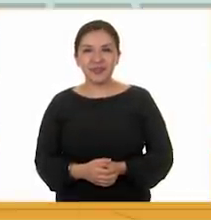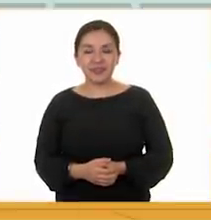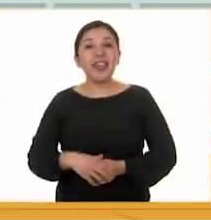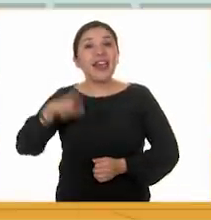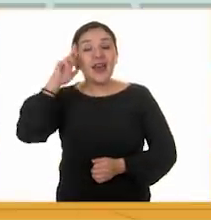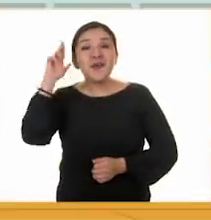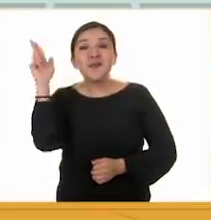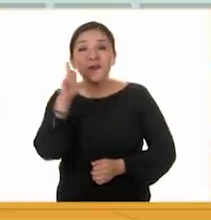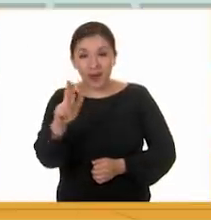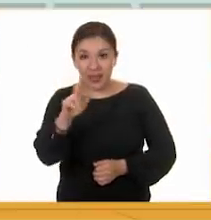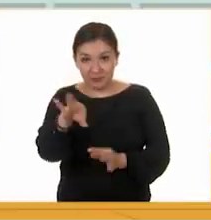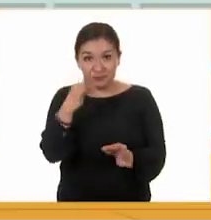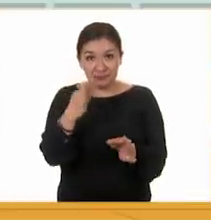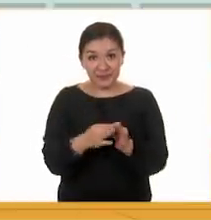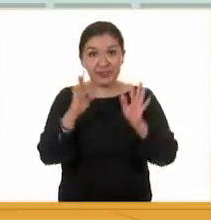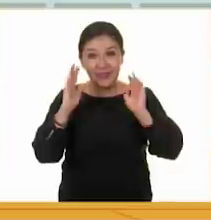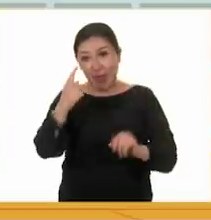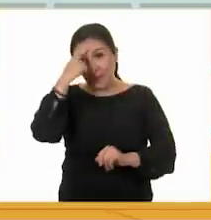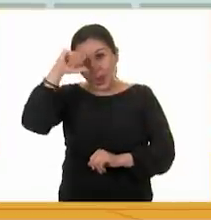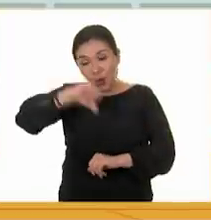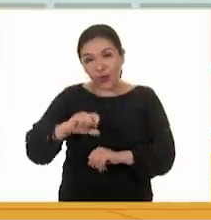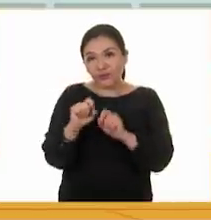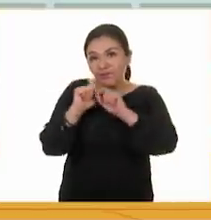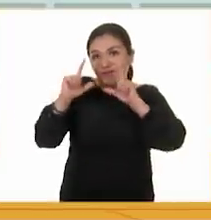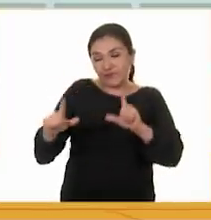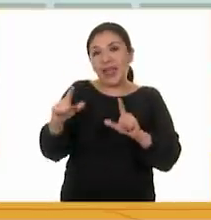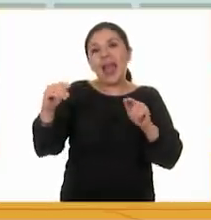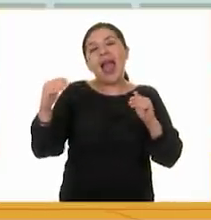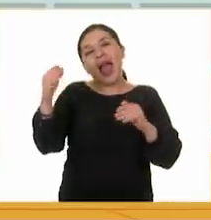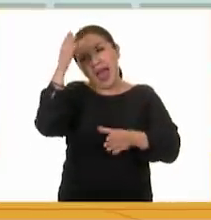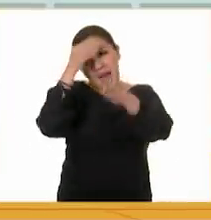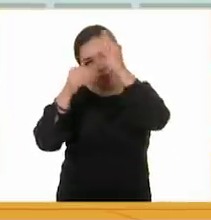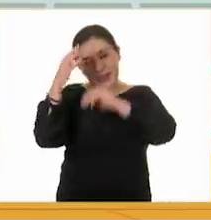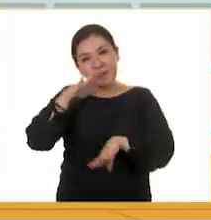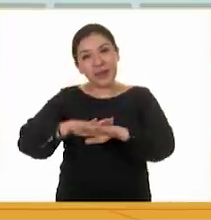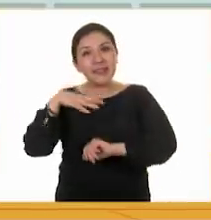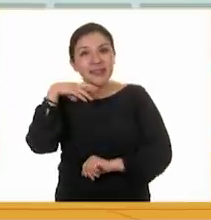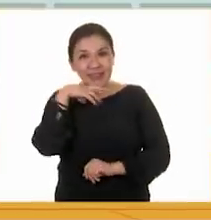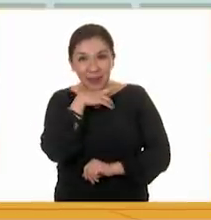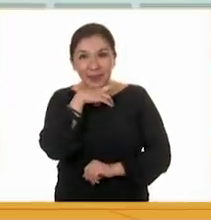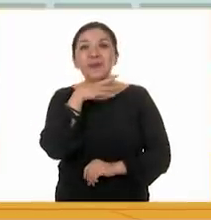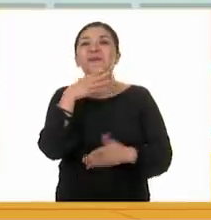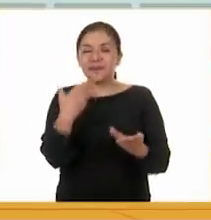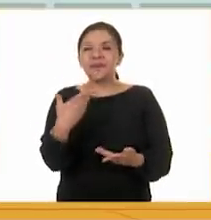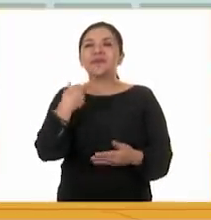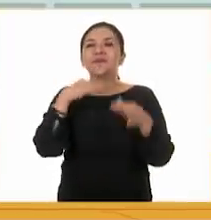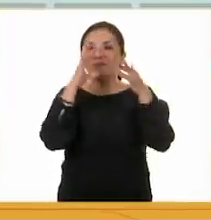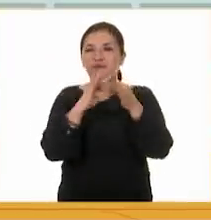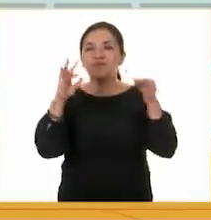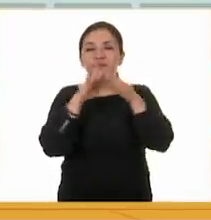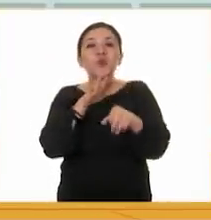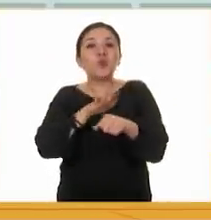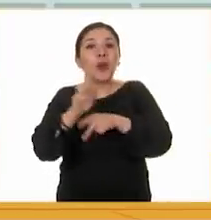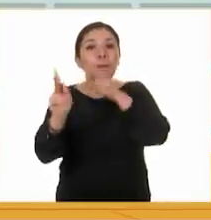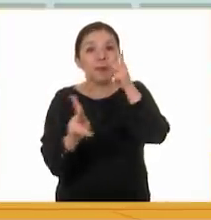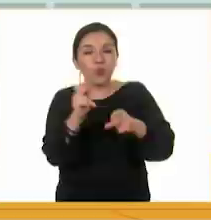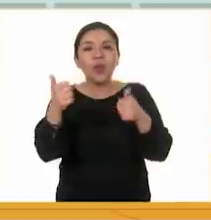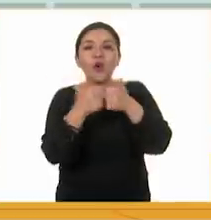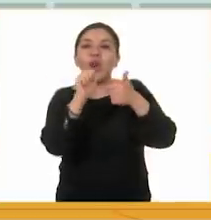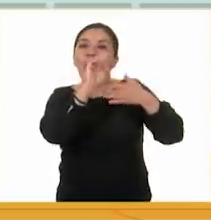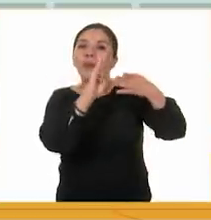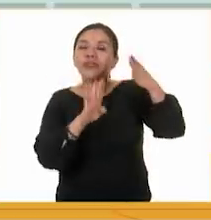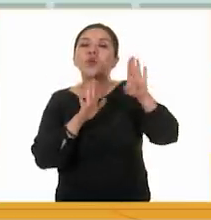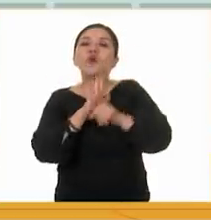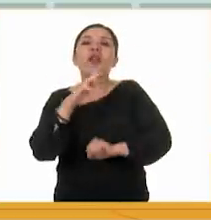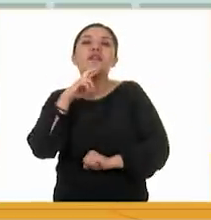5 segundos, vamos a contestar. ¡Hola! ¿Listos y listas para una cápsula más de Aprende Rápido? ¡Sí! Mencionaremos la pregunta y opciones de